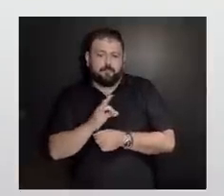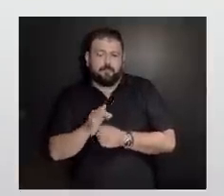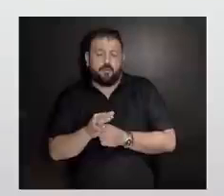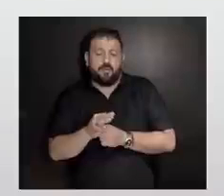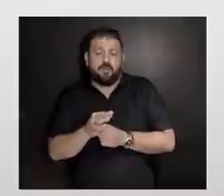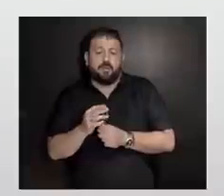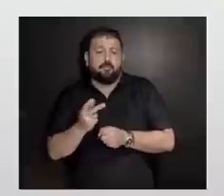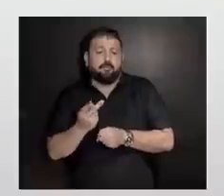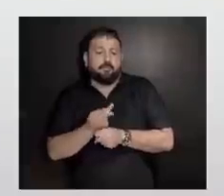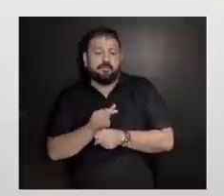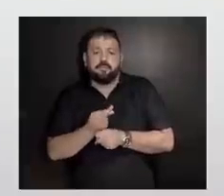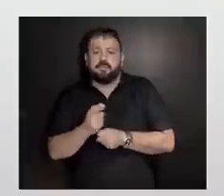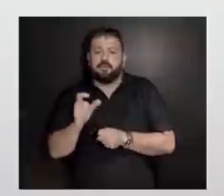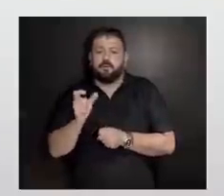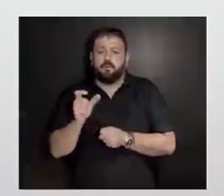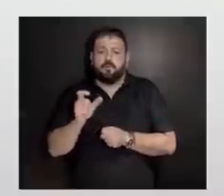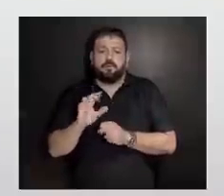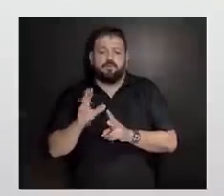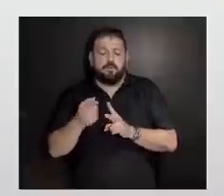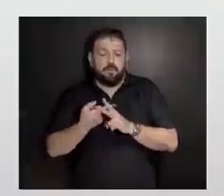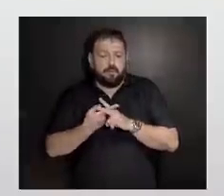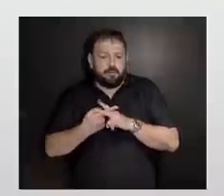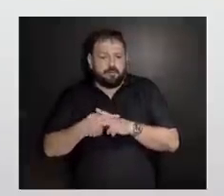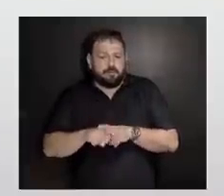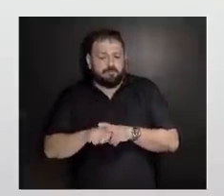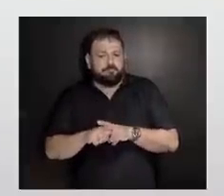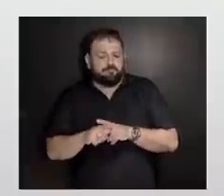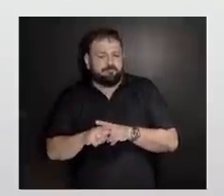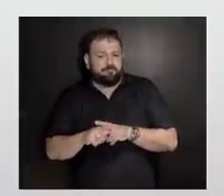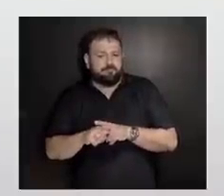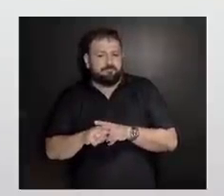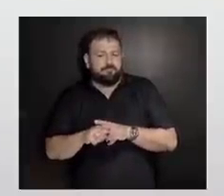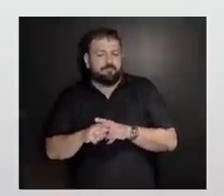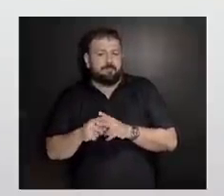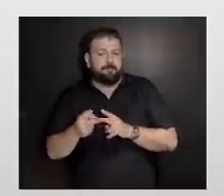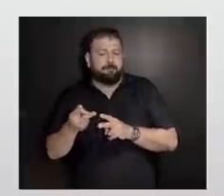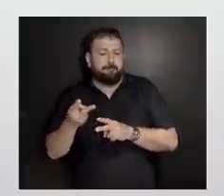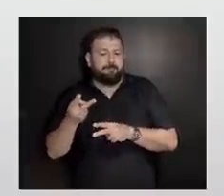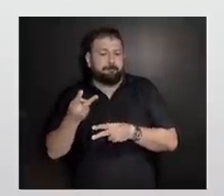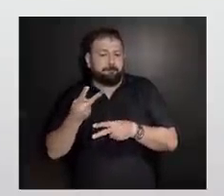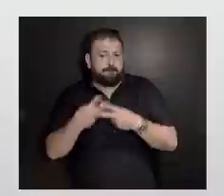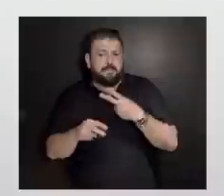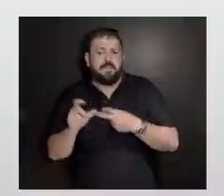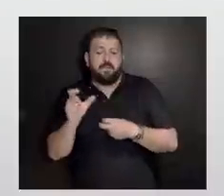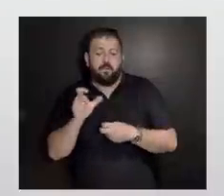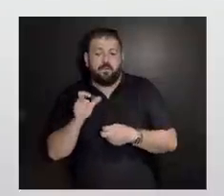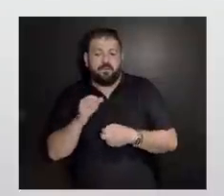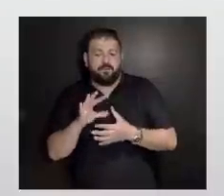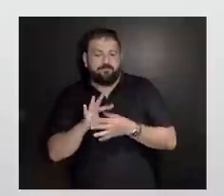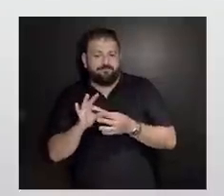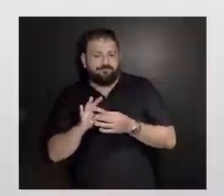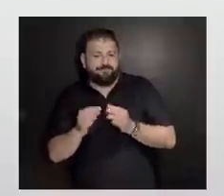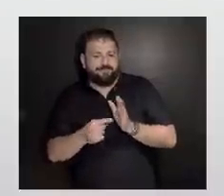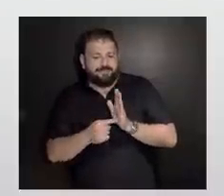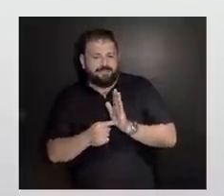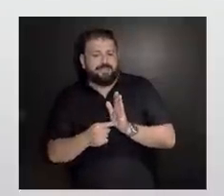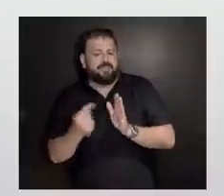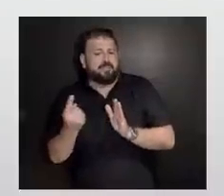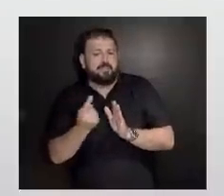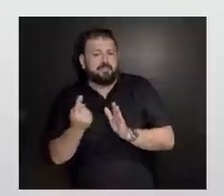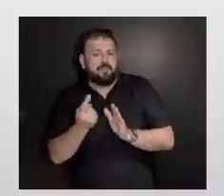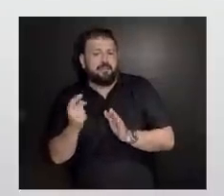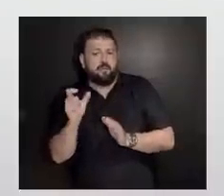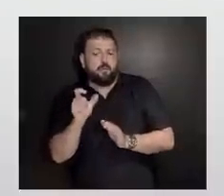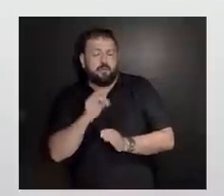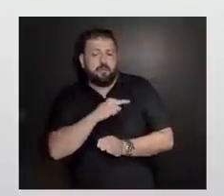cetoacidosis. Es un término que ya empezamos a mencionarlo y se refiere a esta condición que les mencionaba previamente, que es